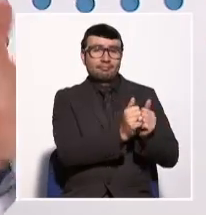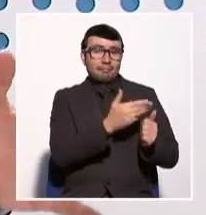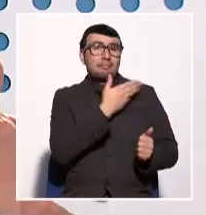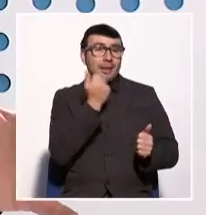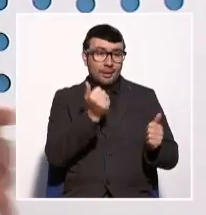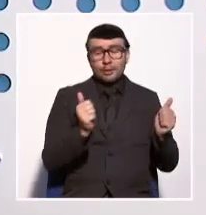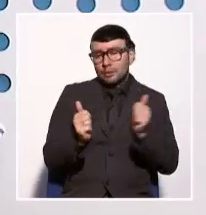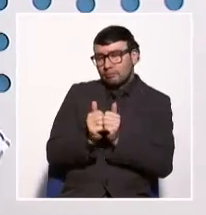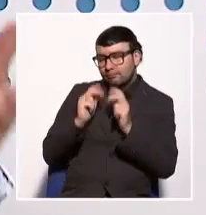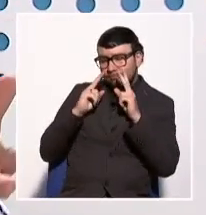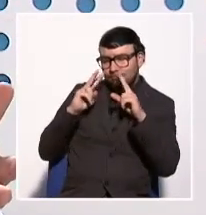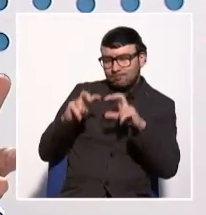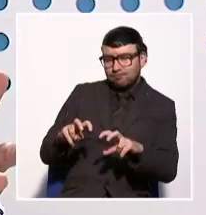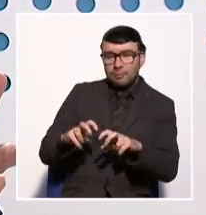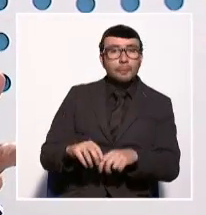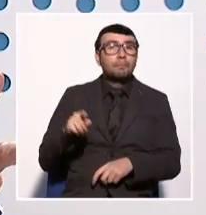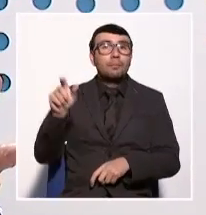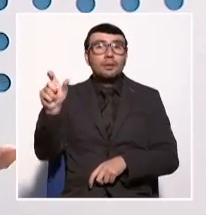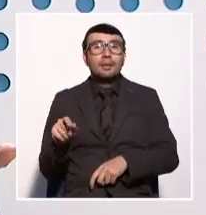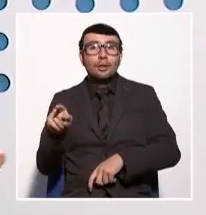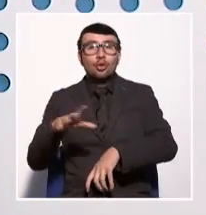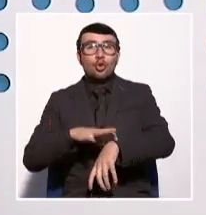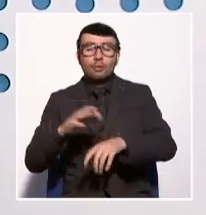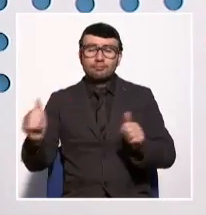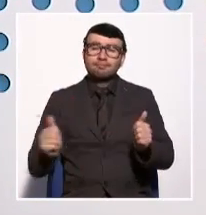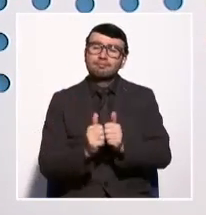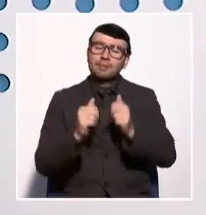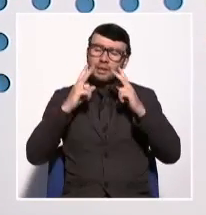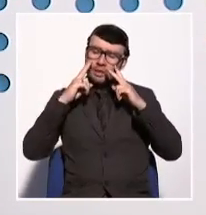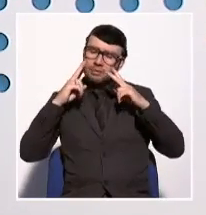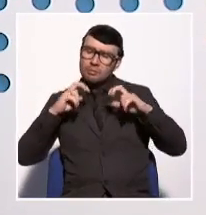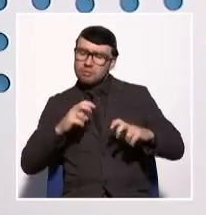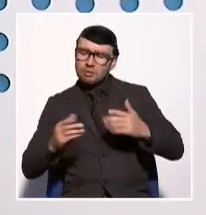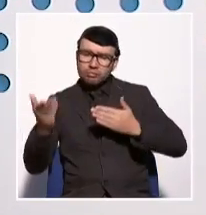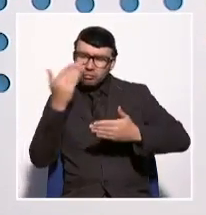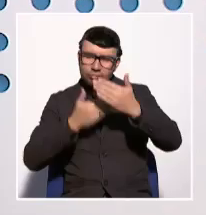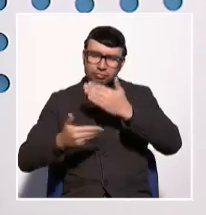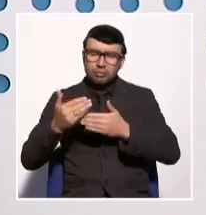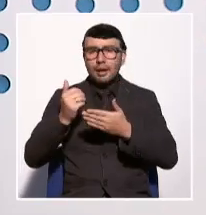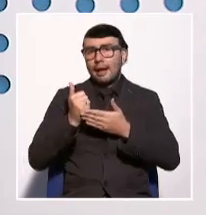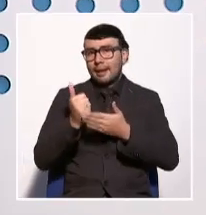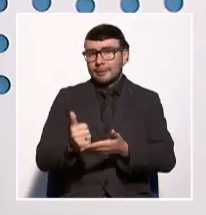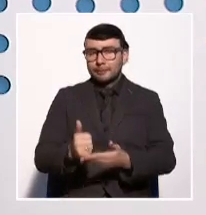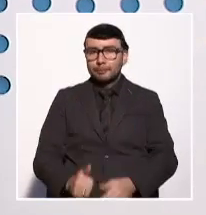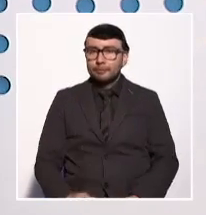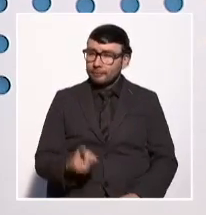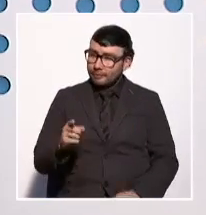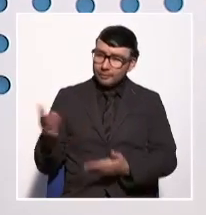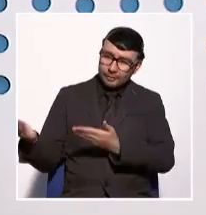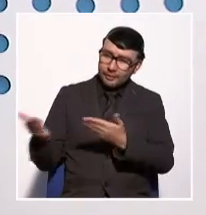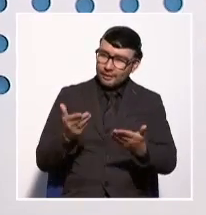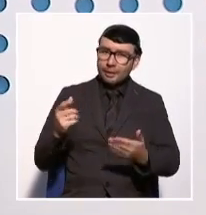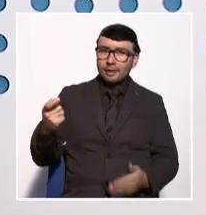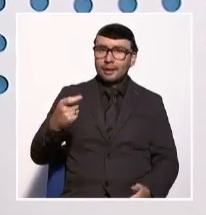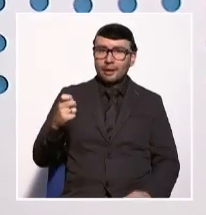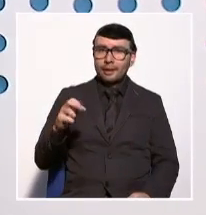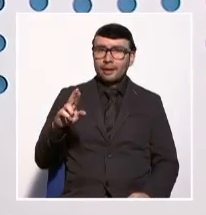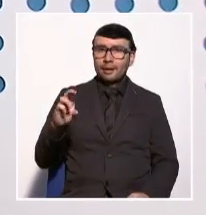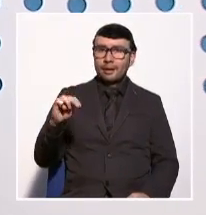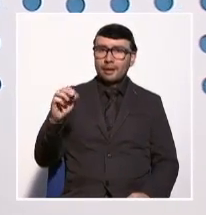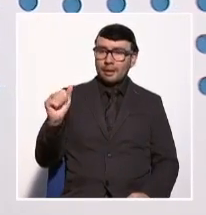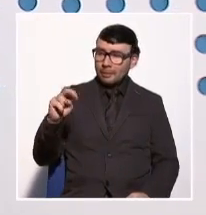y en conjunto de todos evaluamos historias clínicas y hacemos tratamientos en conjunto esto es más gracias por estar con nosotros